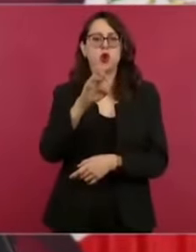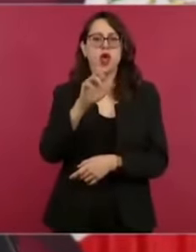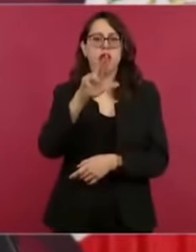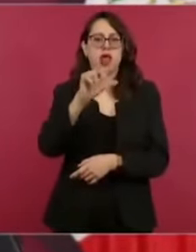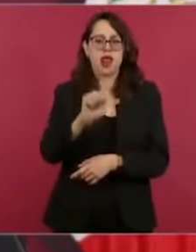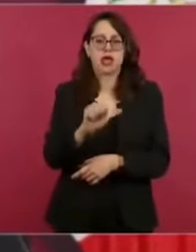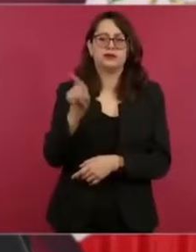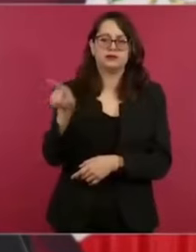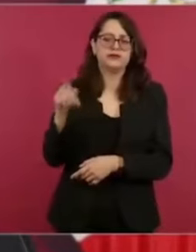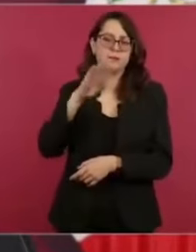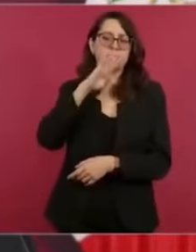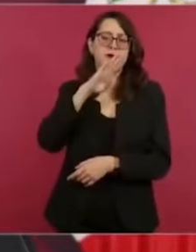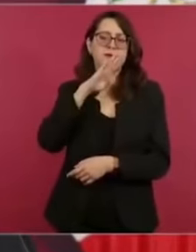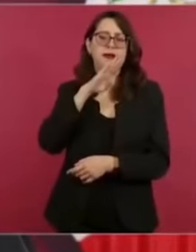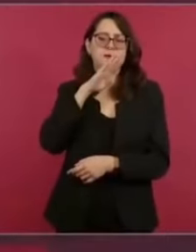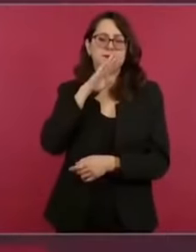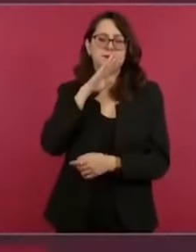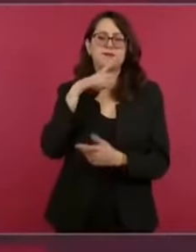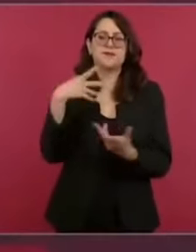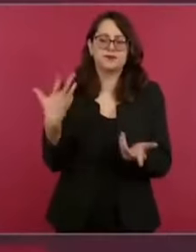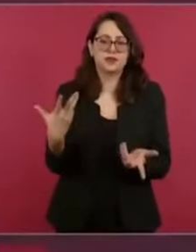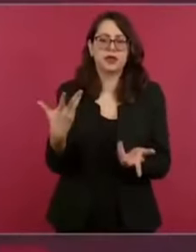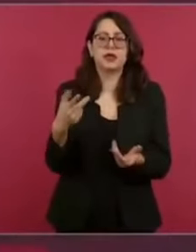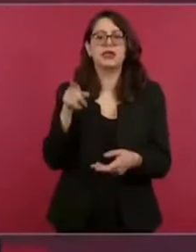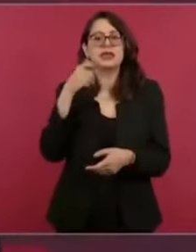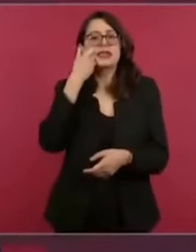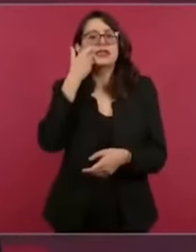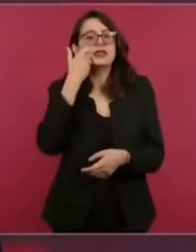su hermano a su hijo